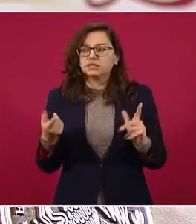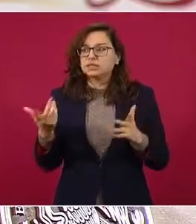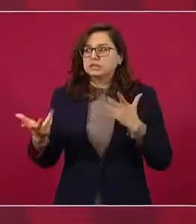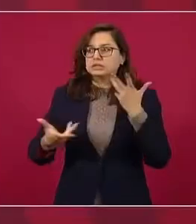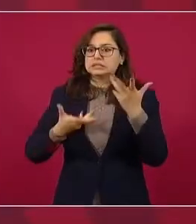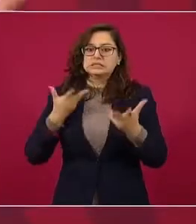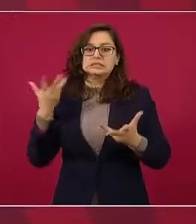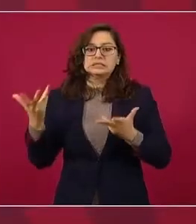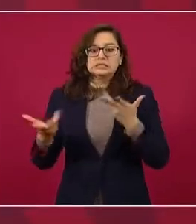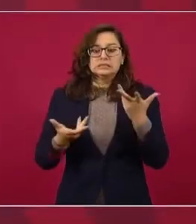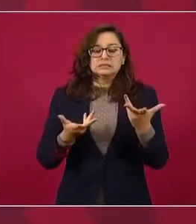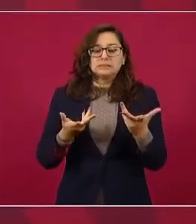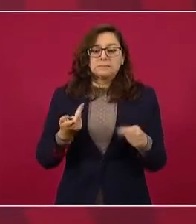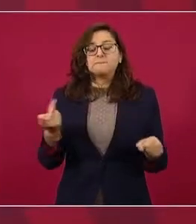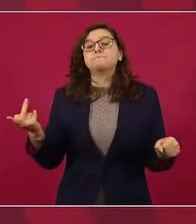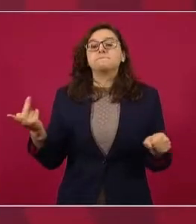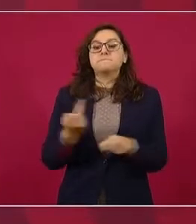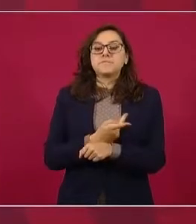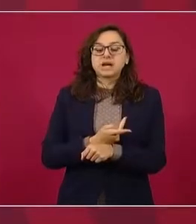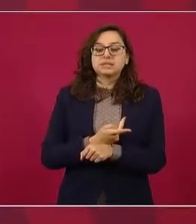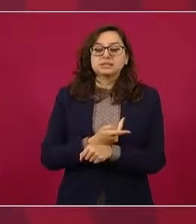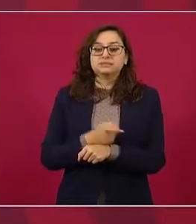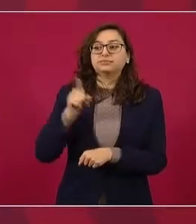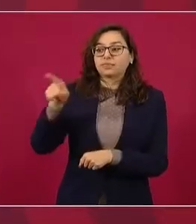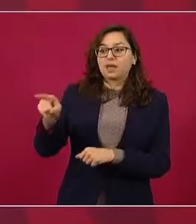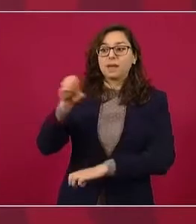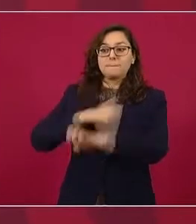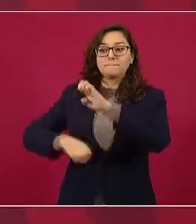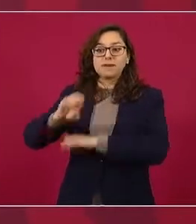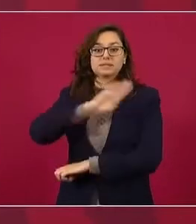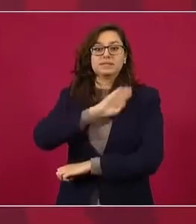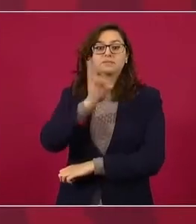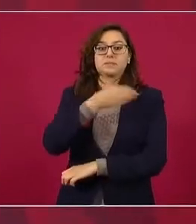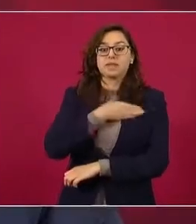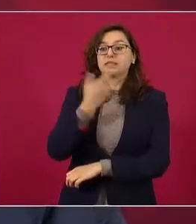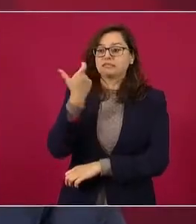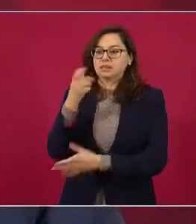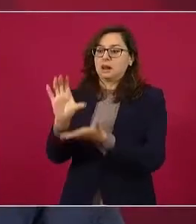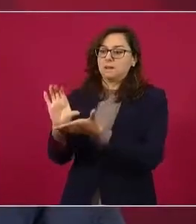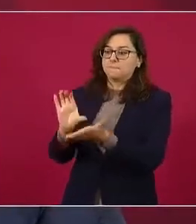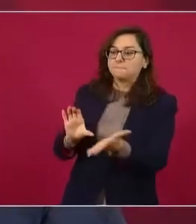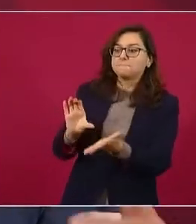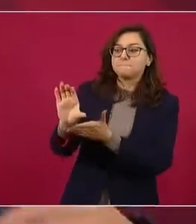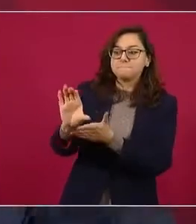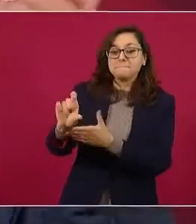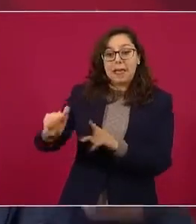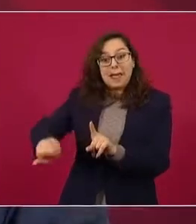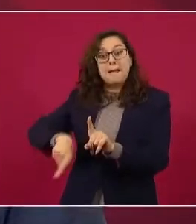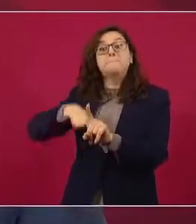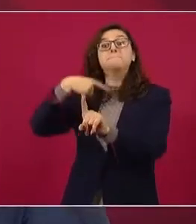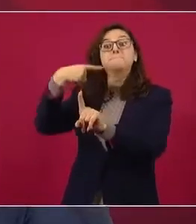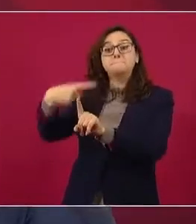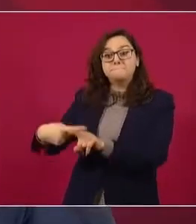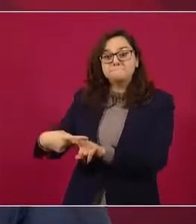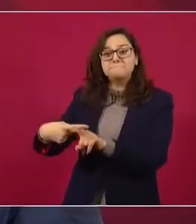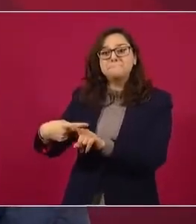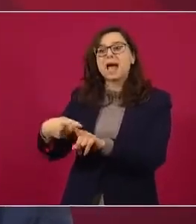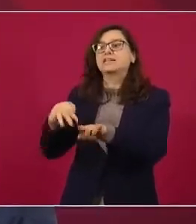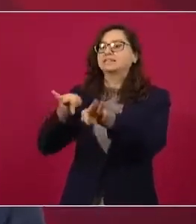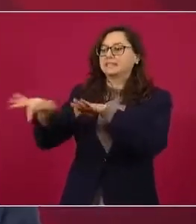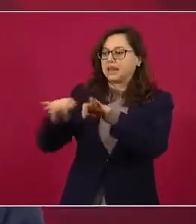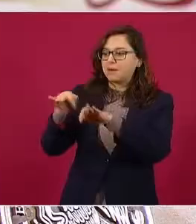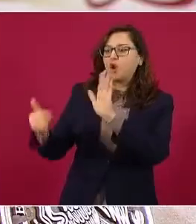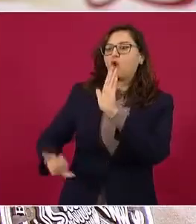tema de que se les dio dinero, se les compraron acciones, sino que se les dio un trabajo que se cobró a un